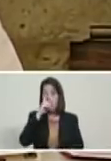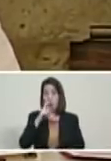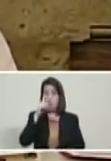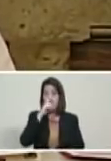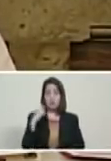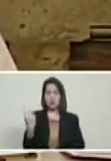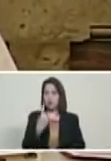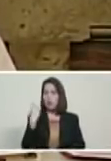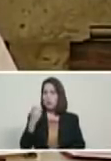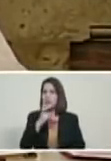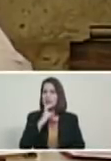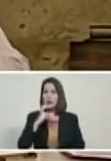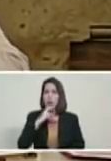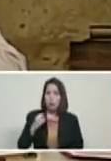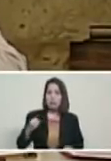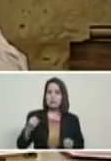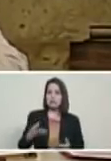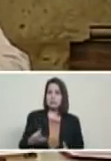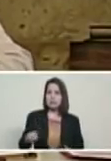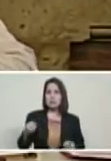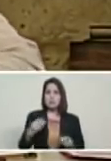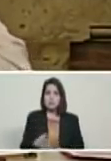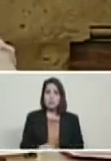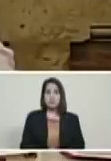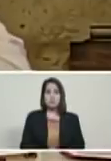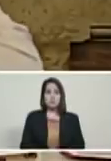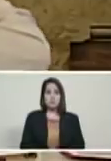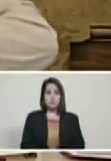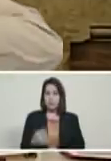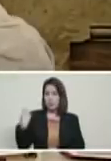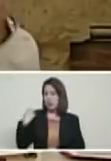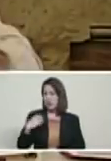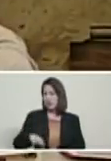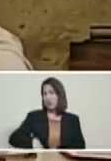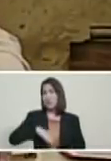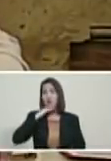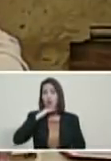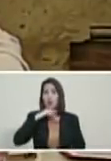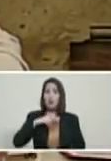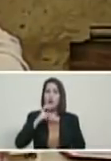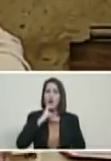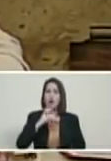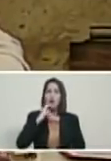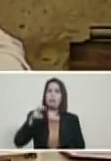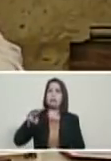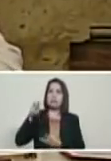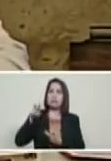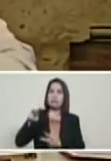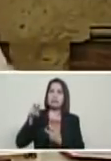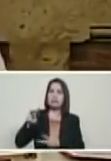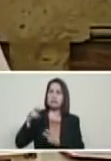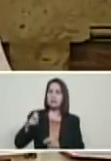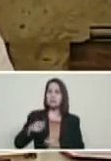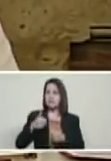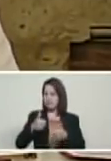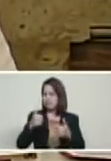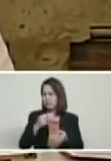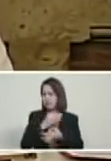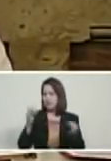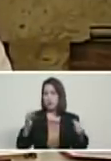en oro. Solamente en oro vamos a tener una potencia de ingresos fabulosa,